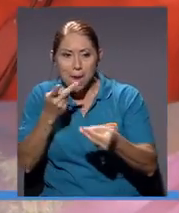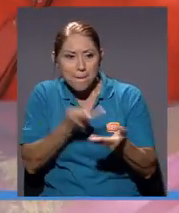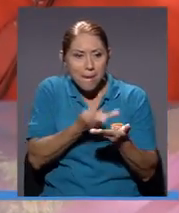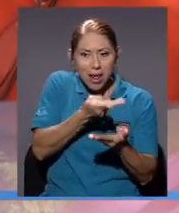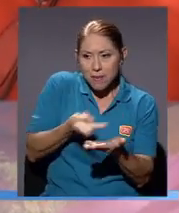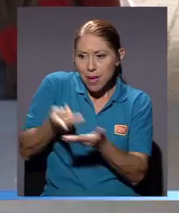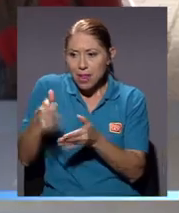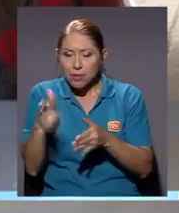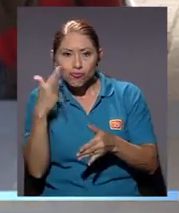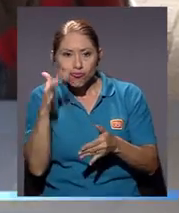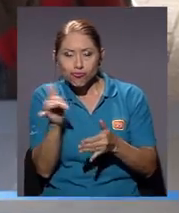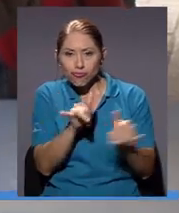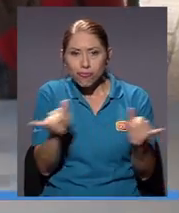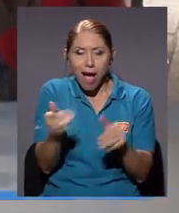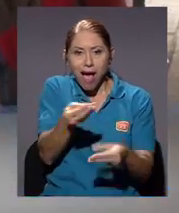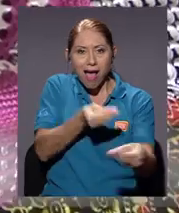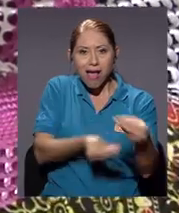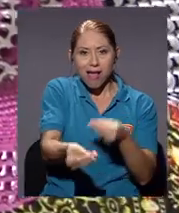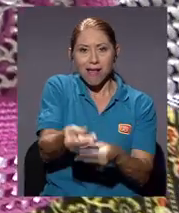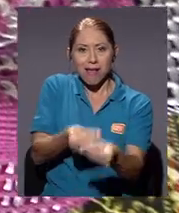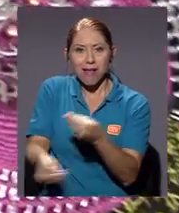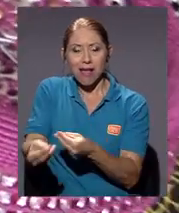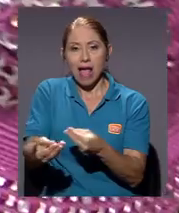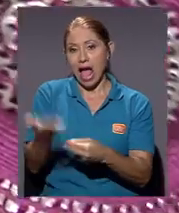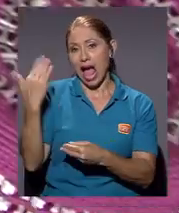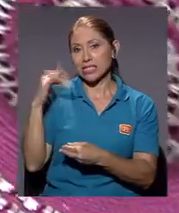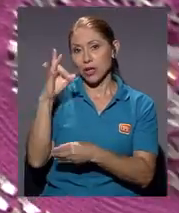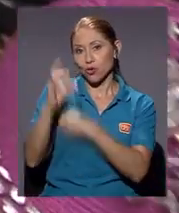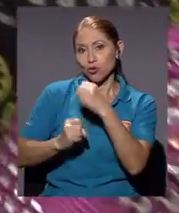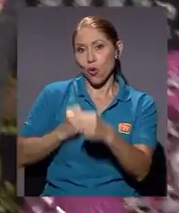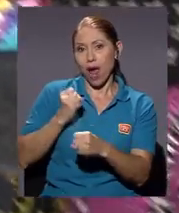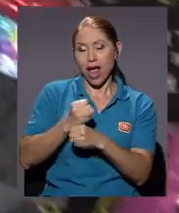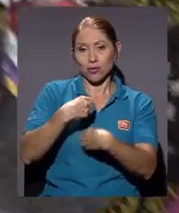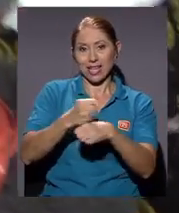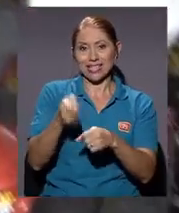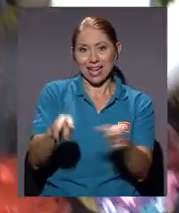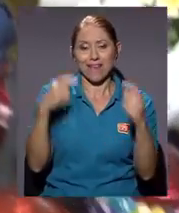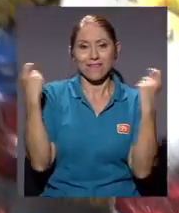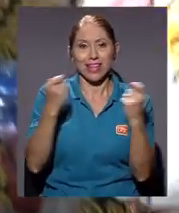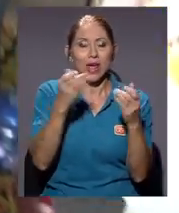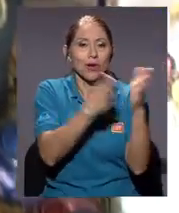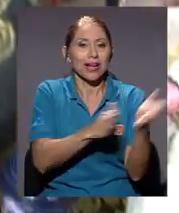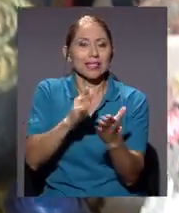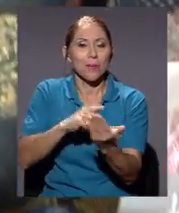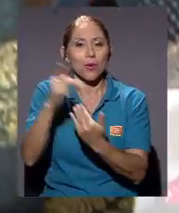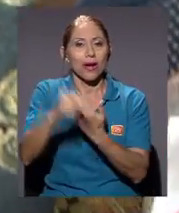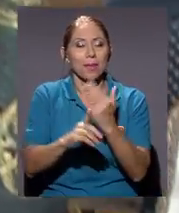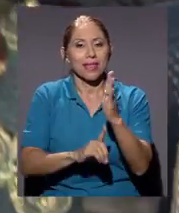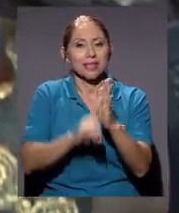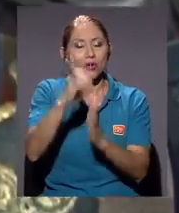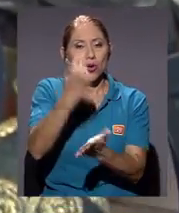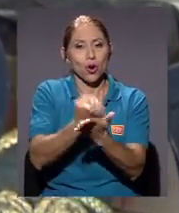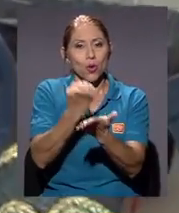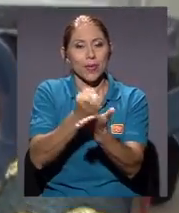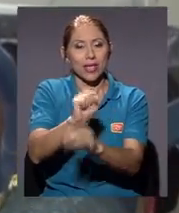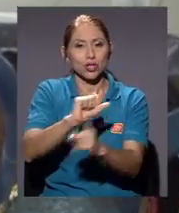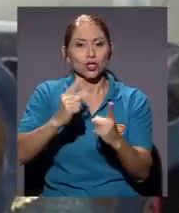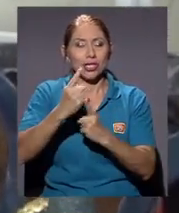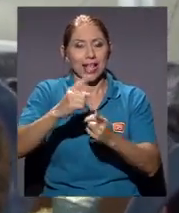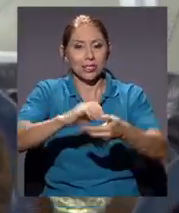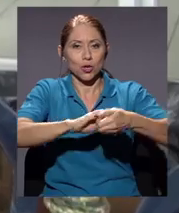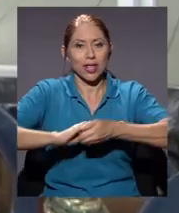similar. La feria se realiza desde hace 8 años y es organizada por el Programa del Desarrollo de la Economía Social Solidaria de